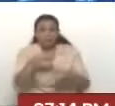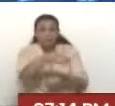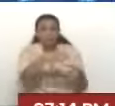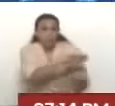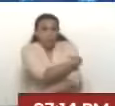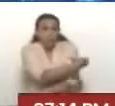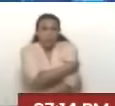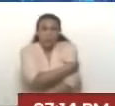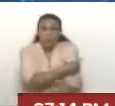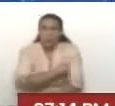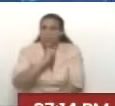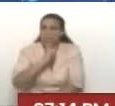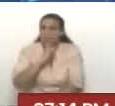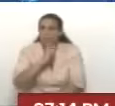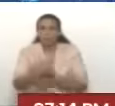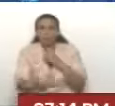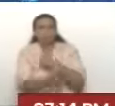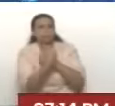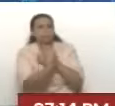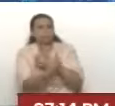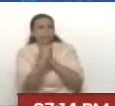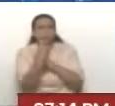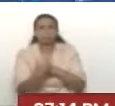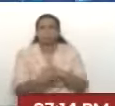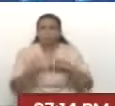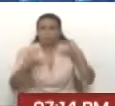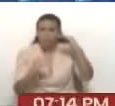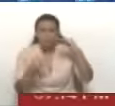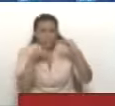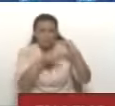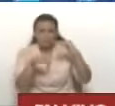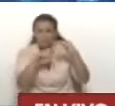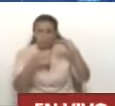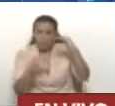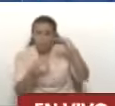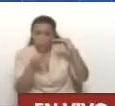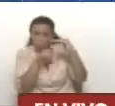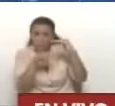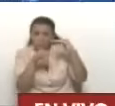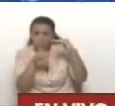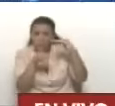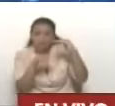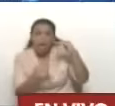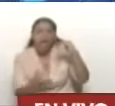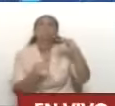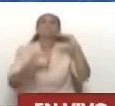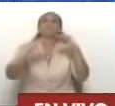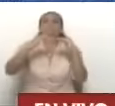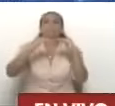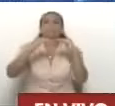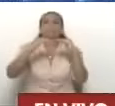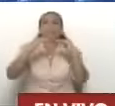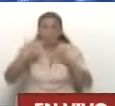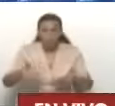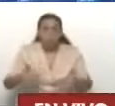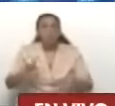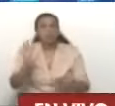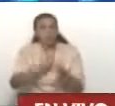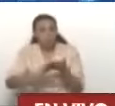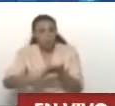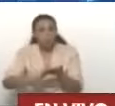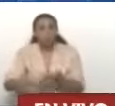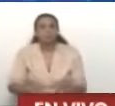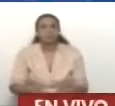del brutal ataque, de la brutal agresión contra la economía, contra la sociedad venezolana.